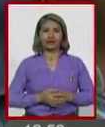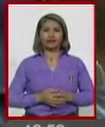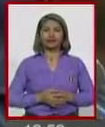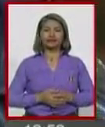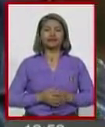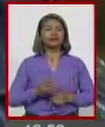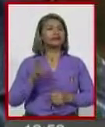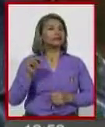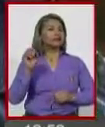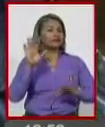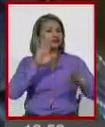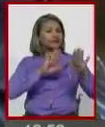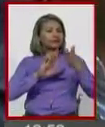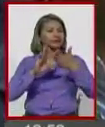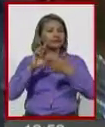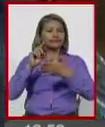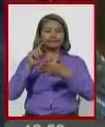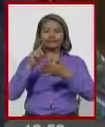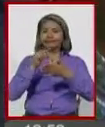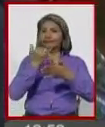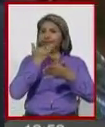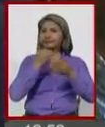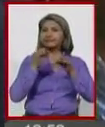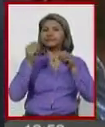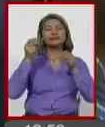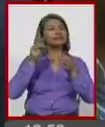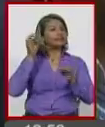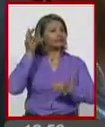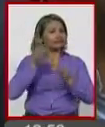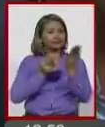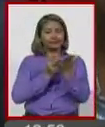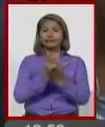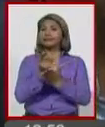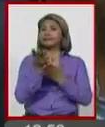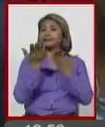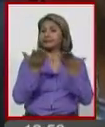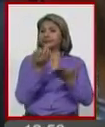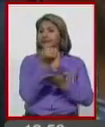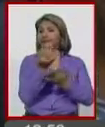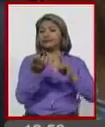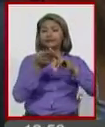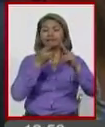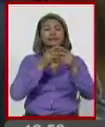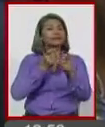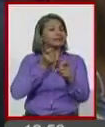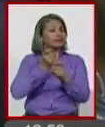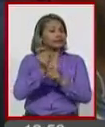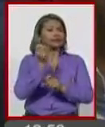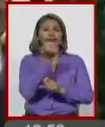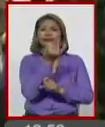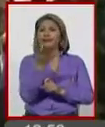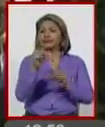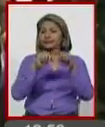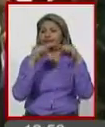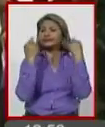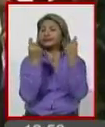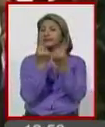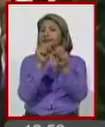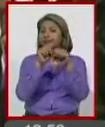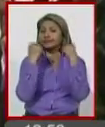¿Si hay preocupación, observación? ¿Y si de verdad, hermanas y hermanos, algún artículo afecta a algún sector social?